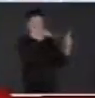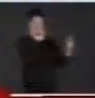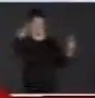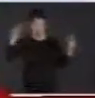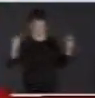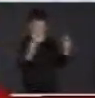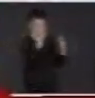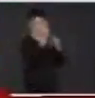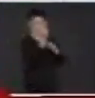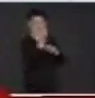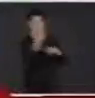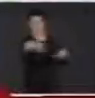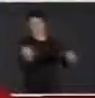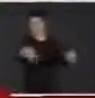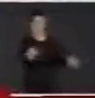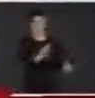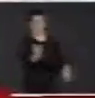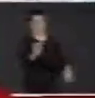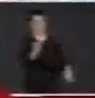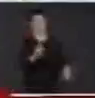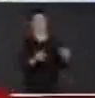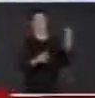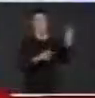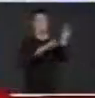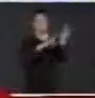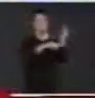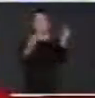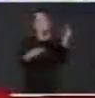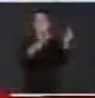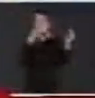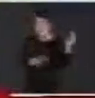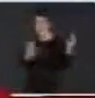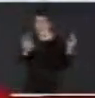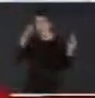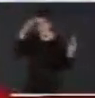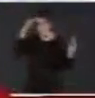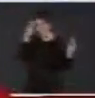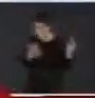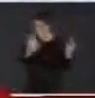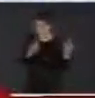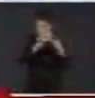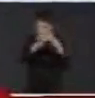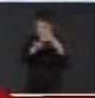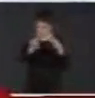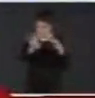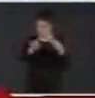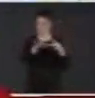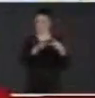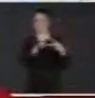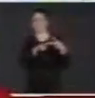de trapo. Úsalo siempre bien, te hace recordar dos cositas nada